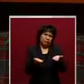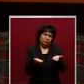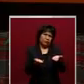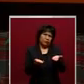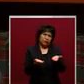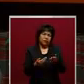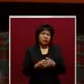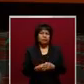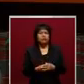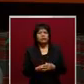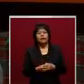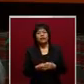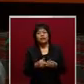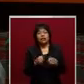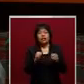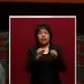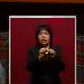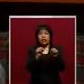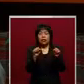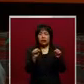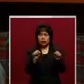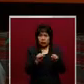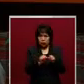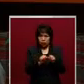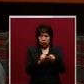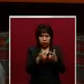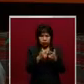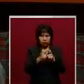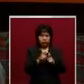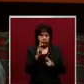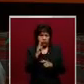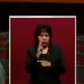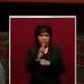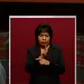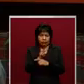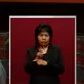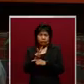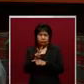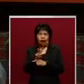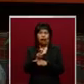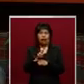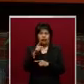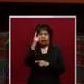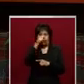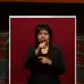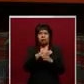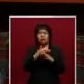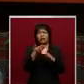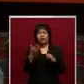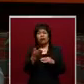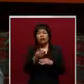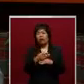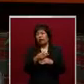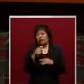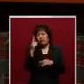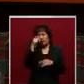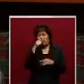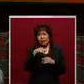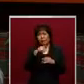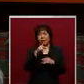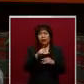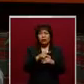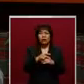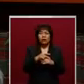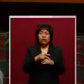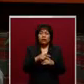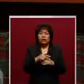es importante. Si en el aula, teniéndolos ahí, de pronto cuesta trabajo, pues ahora en casa, pero creo que es el reto. Y si